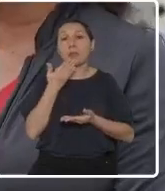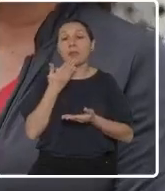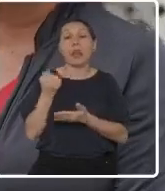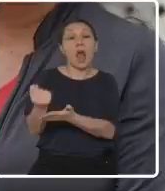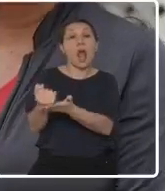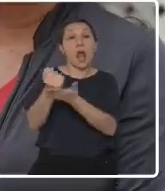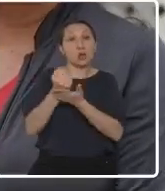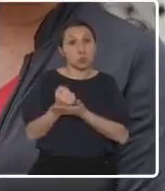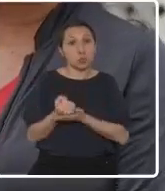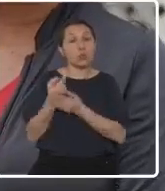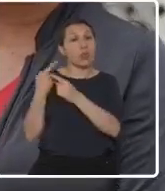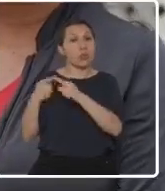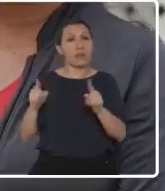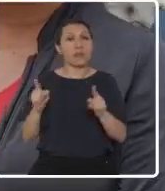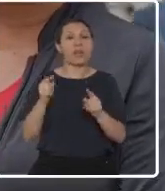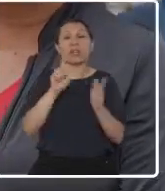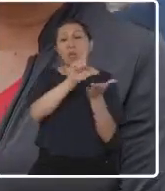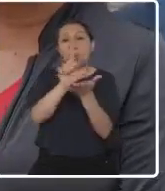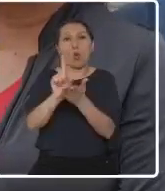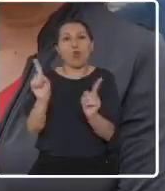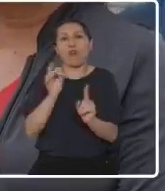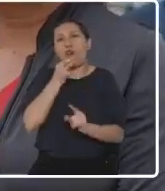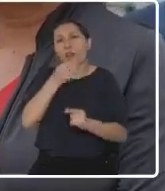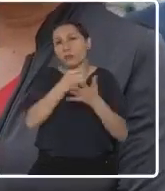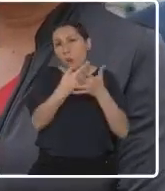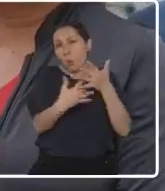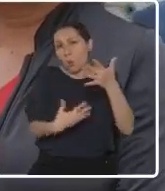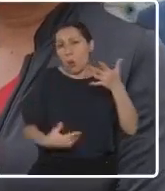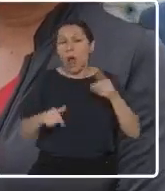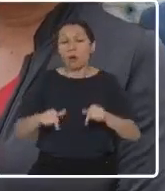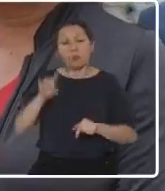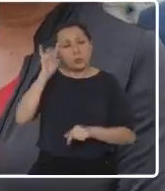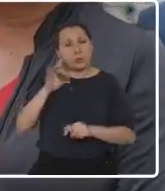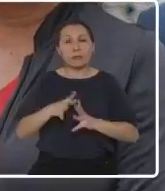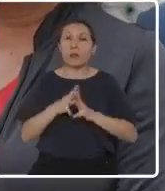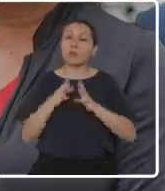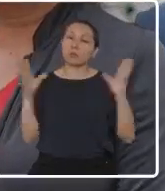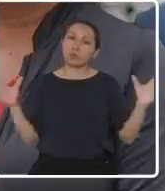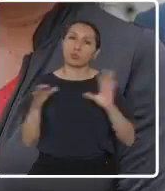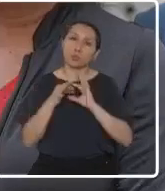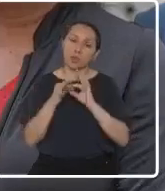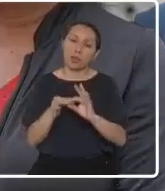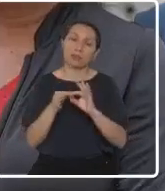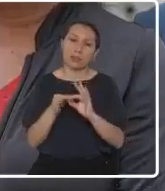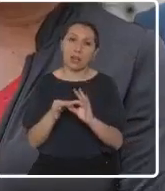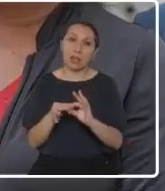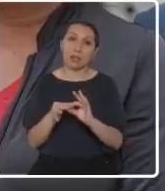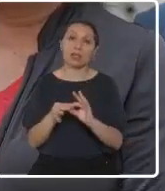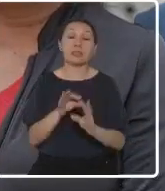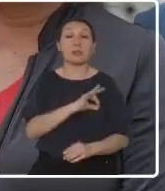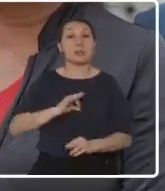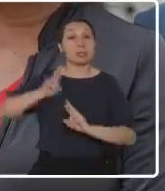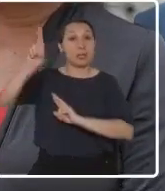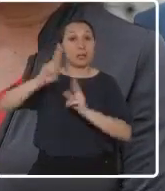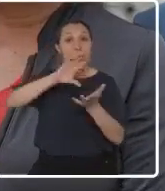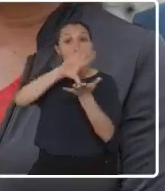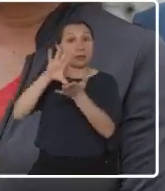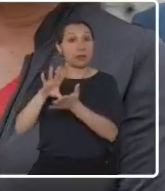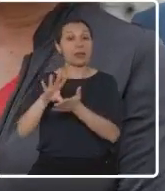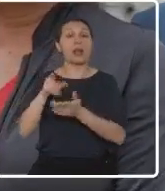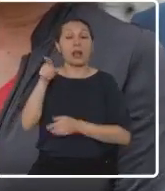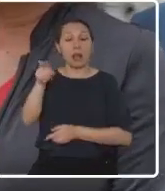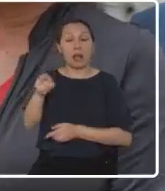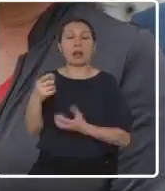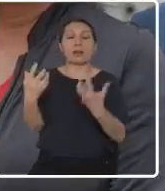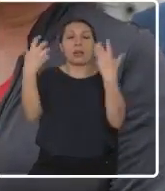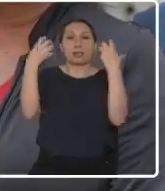ofertas de ayuda de diferentes partes, no voy a detallarlas ahora, pero sepan que estamos tremendamente agradecidos y nuestro canciller Alberto Van Claveren está